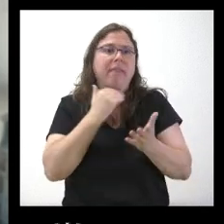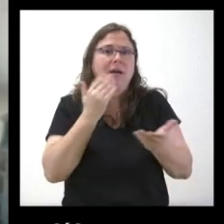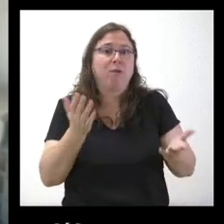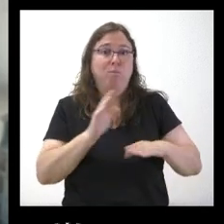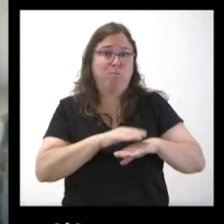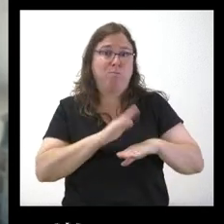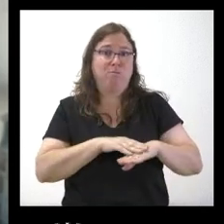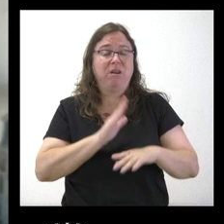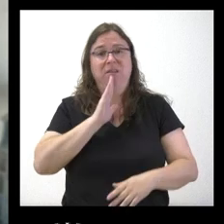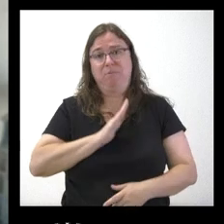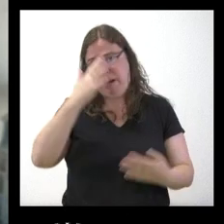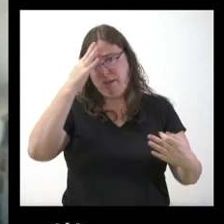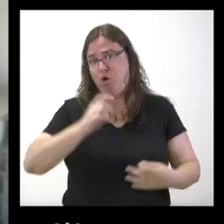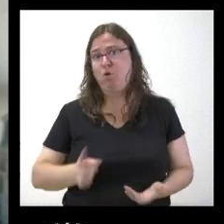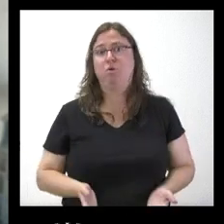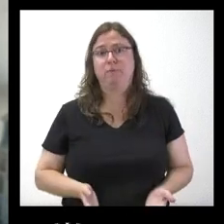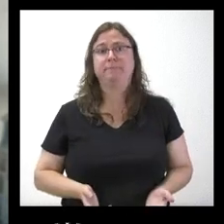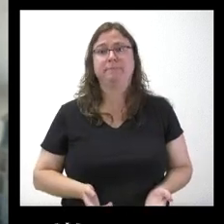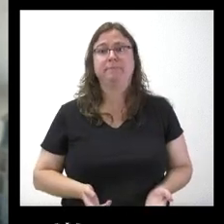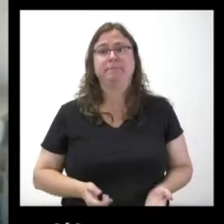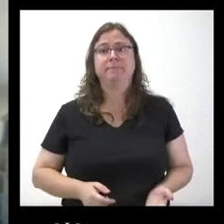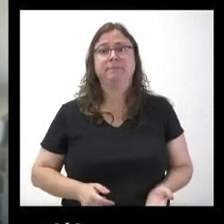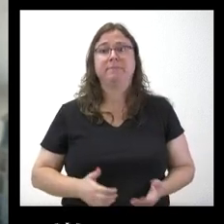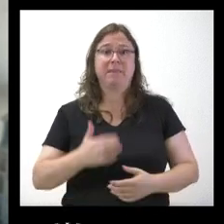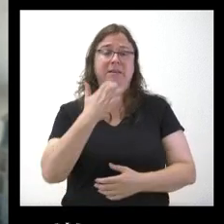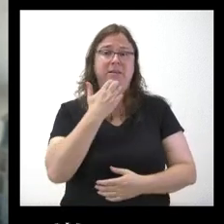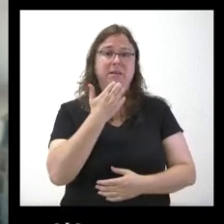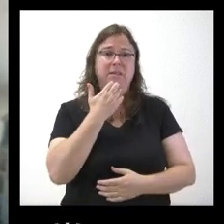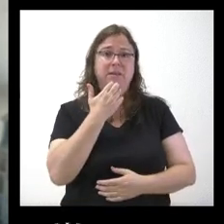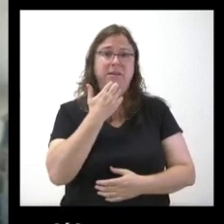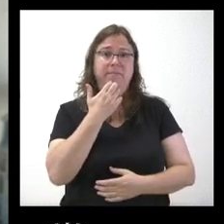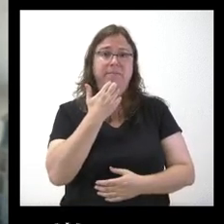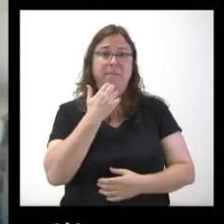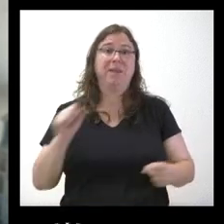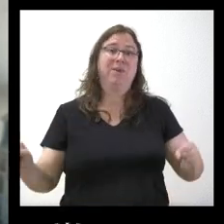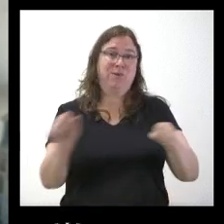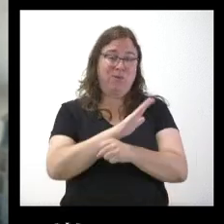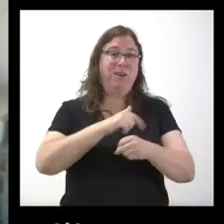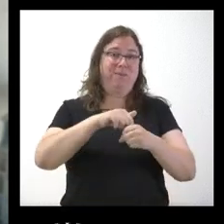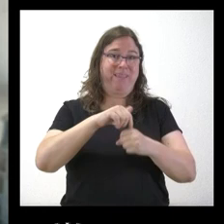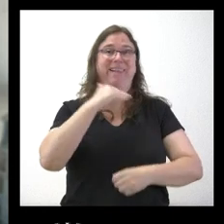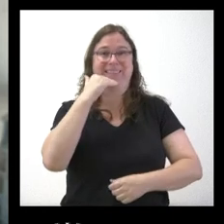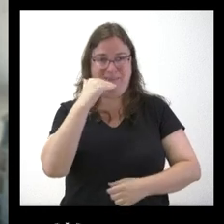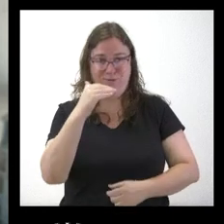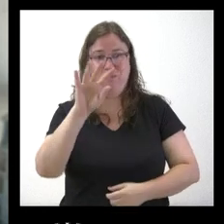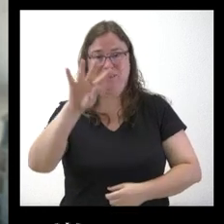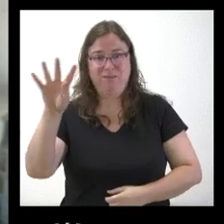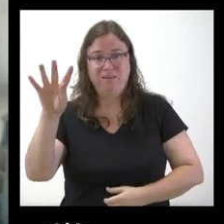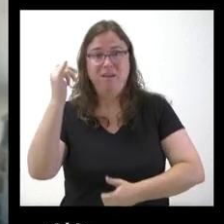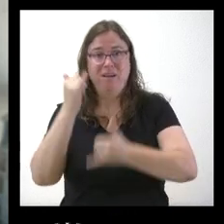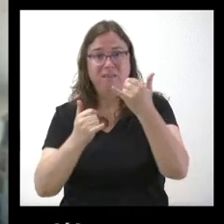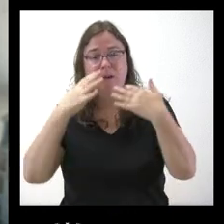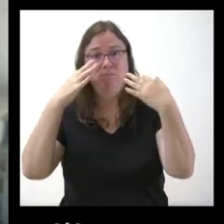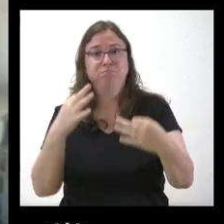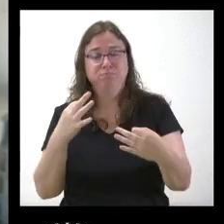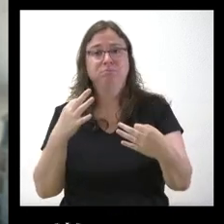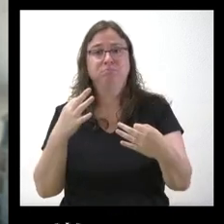claro no parece muy lógico que que se se cubran plazas en Zamora pero luego a la hora de